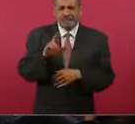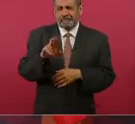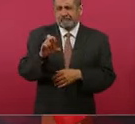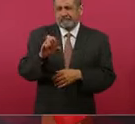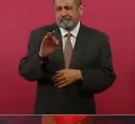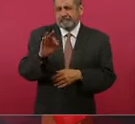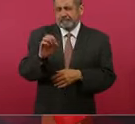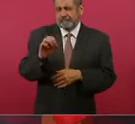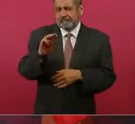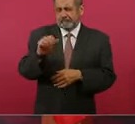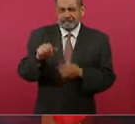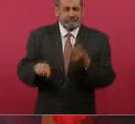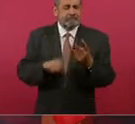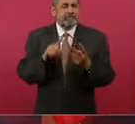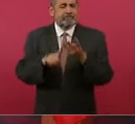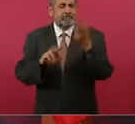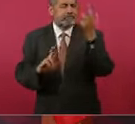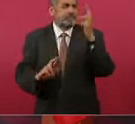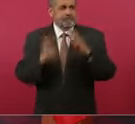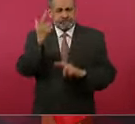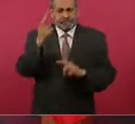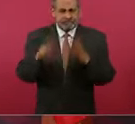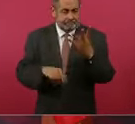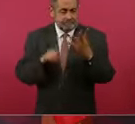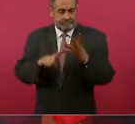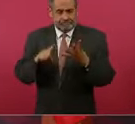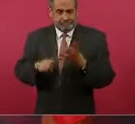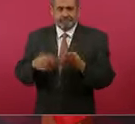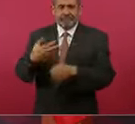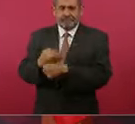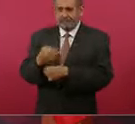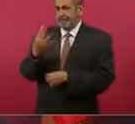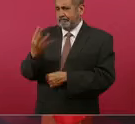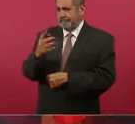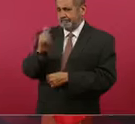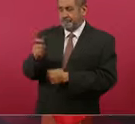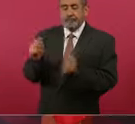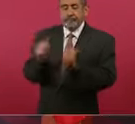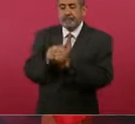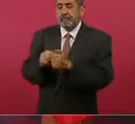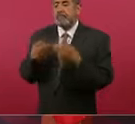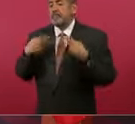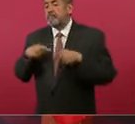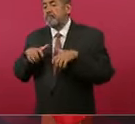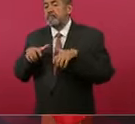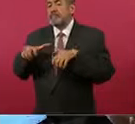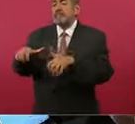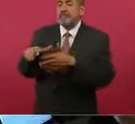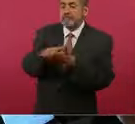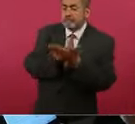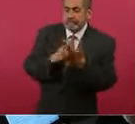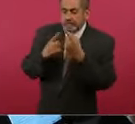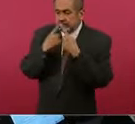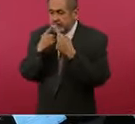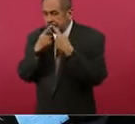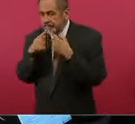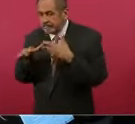con el distintivo de que lo estamos haciendo desde abajo, con todos